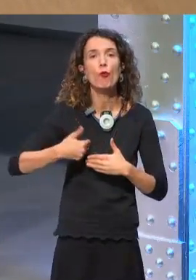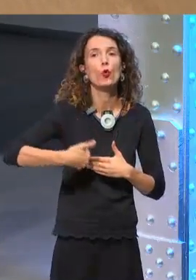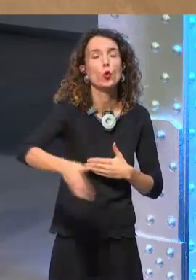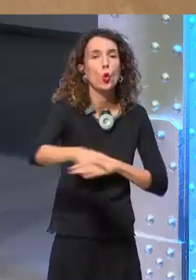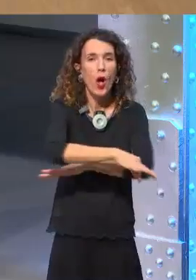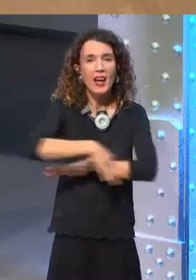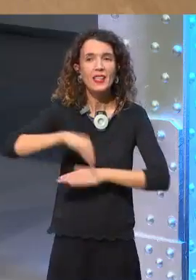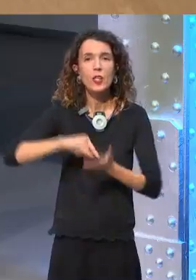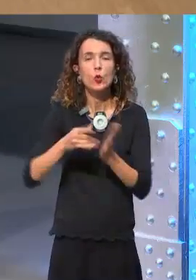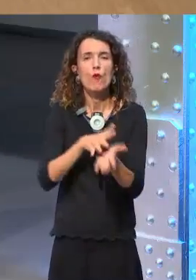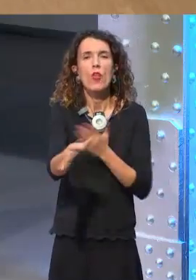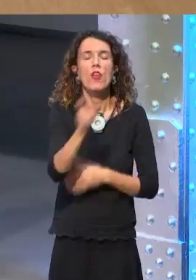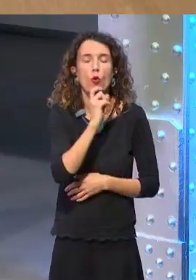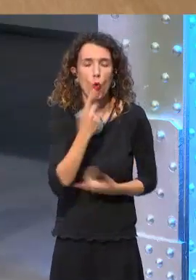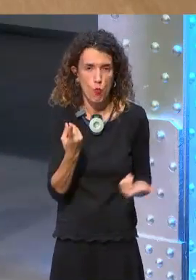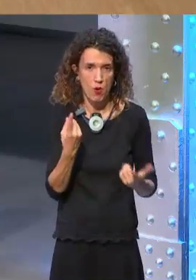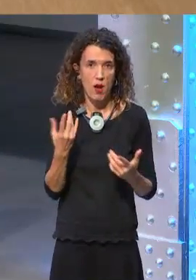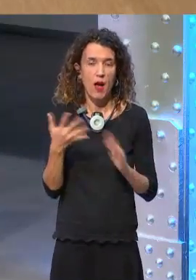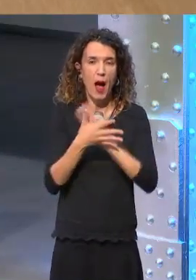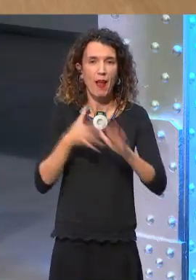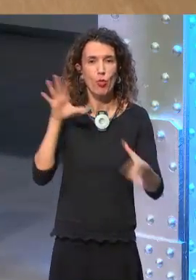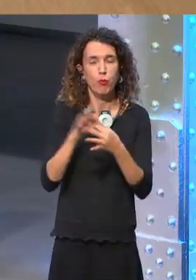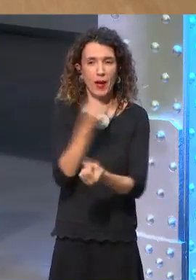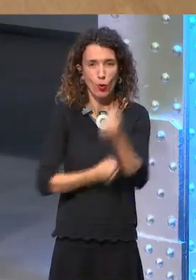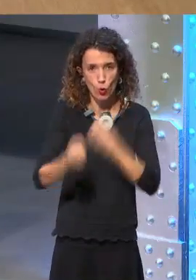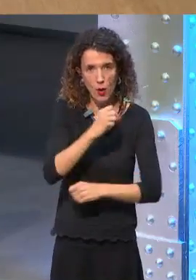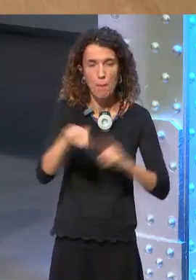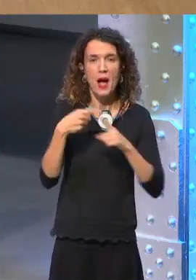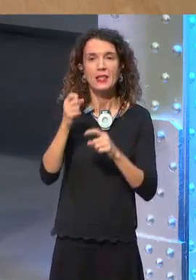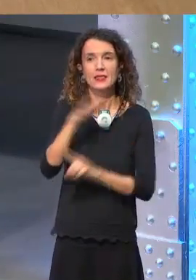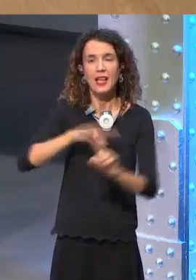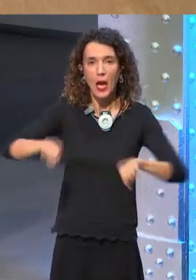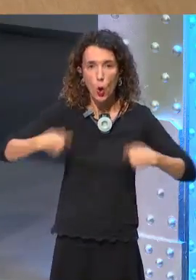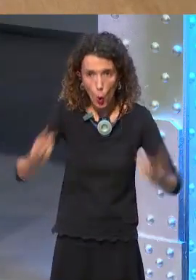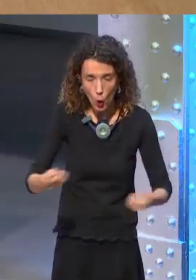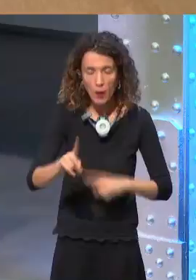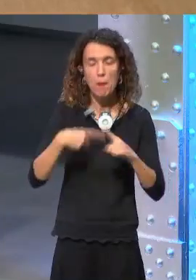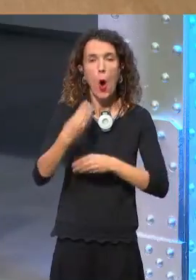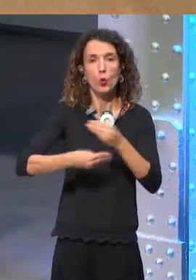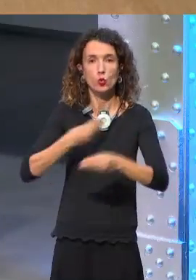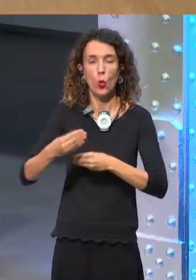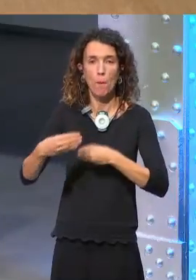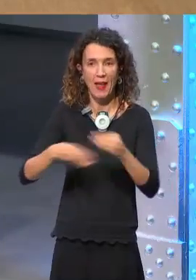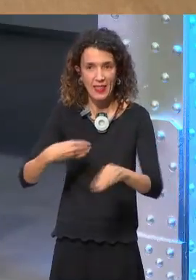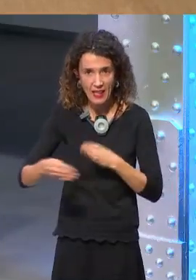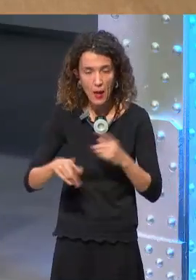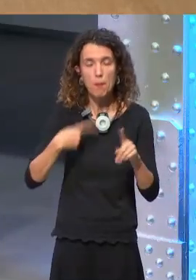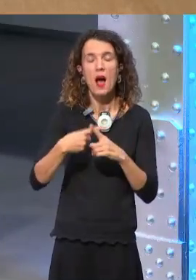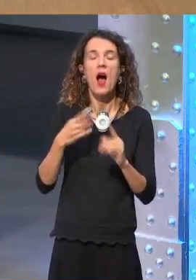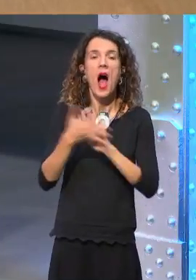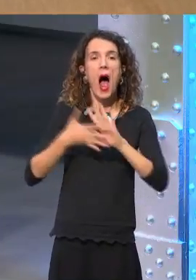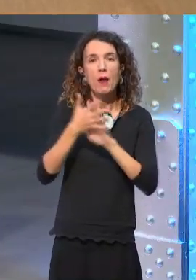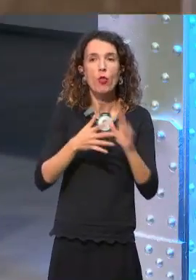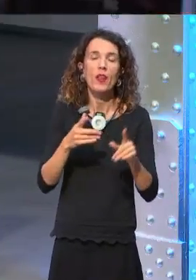la arquitectura en lo que se refiere a la economía y la ecología en el uso de los materiales y también en lo que se refiere al